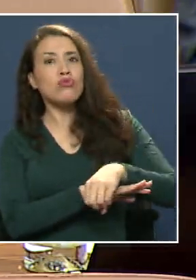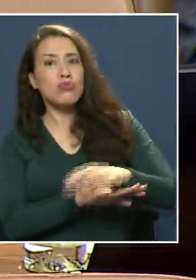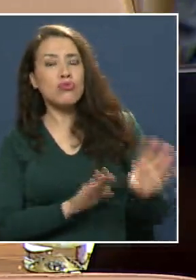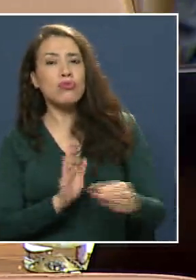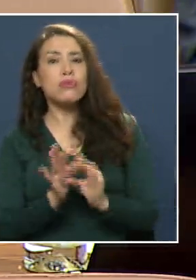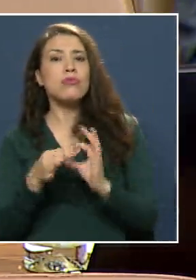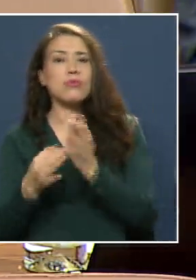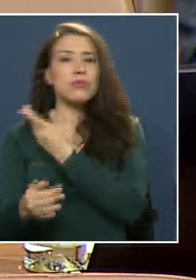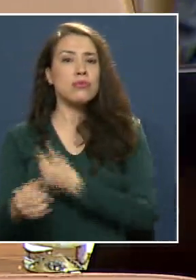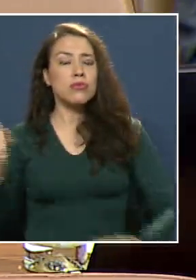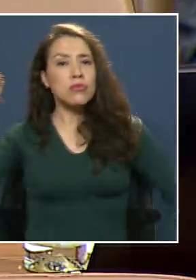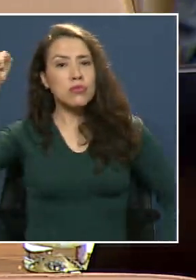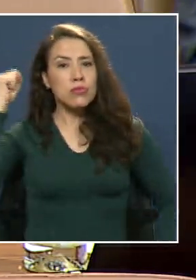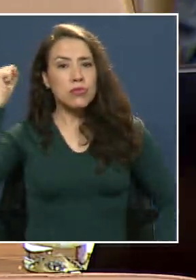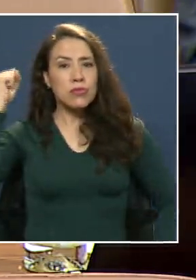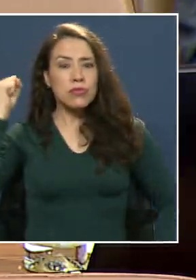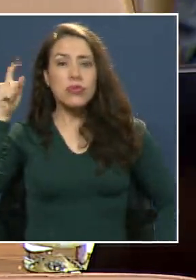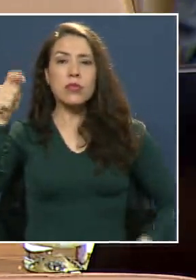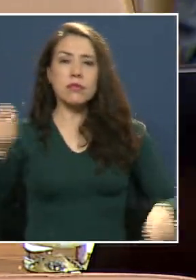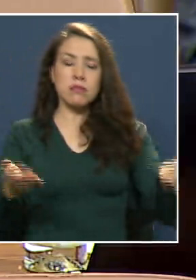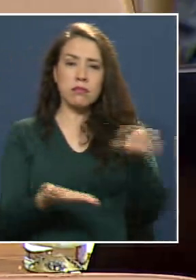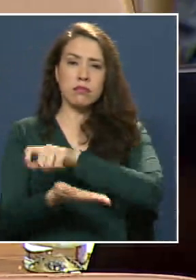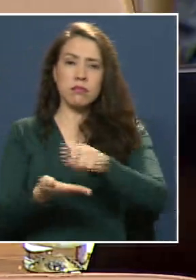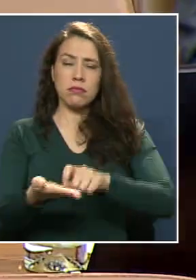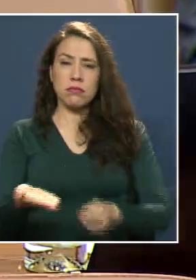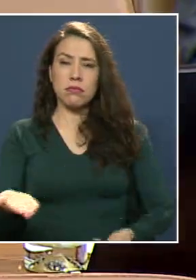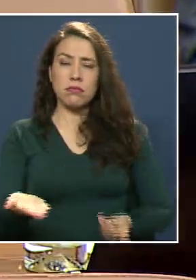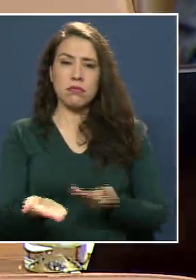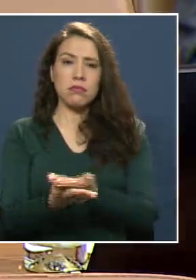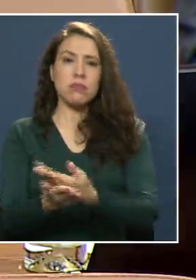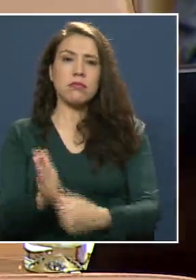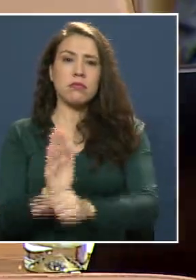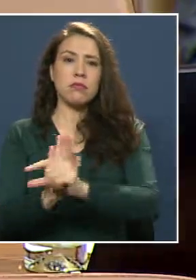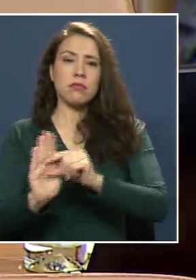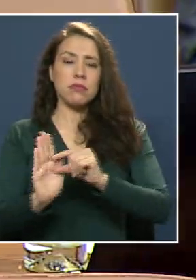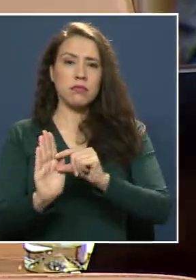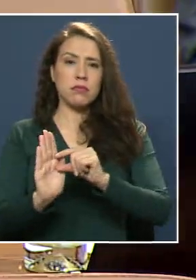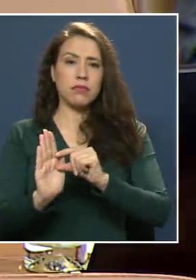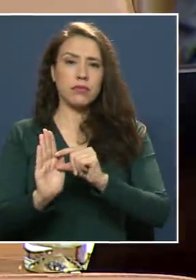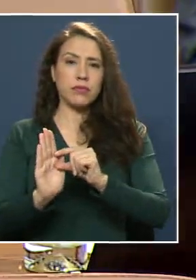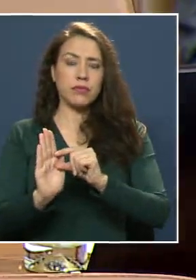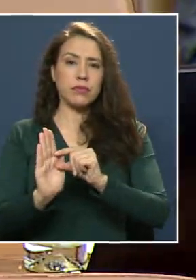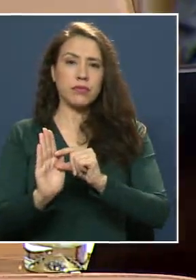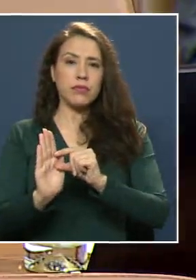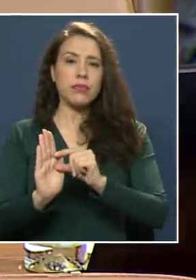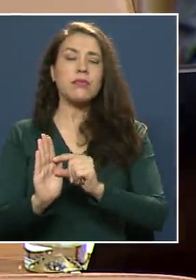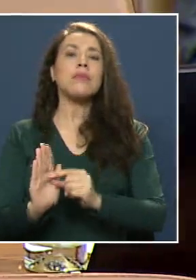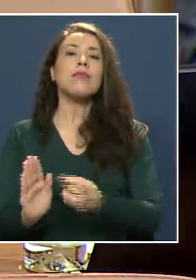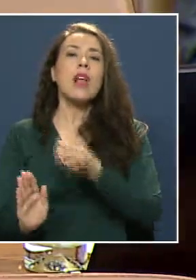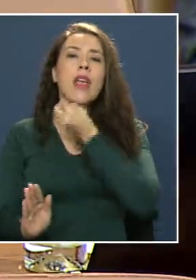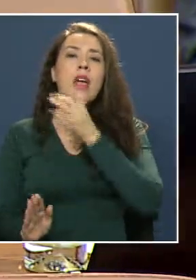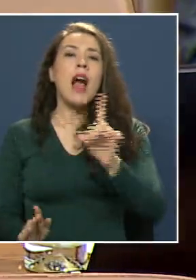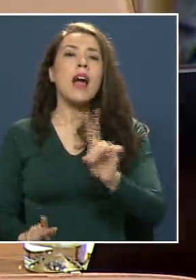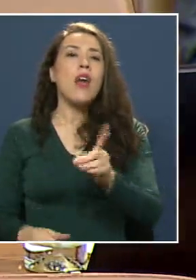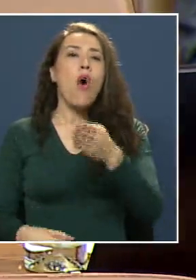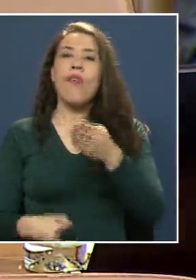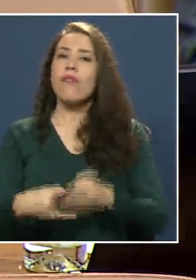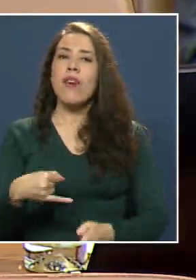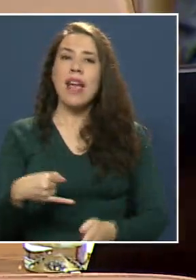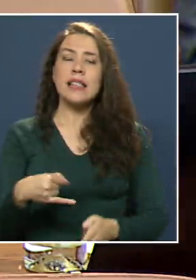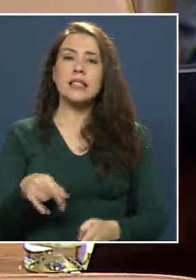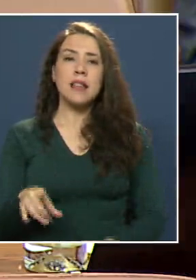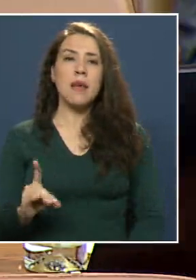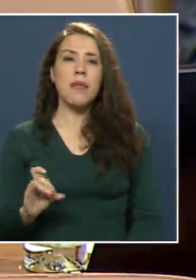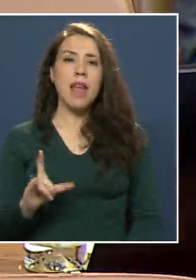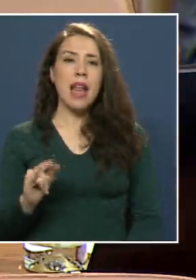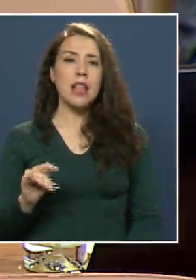al presidente Piñera, que presentó la indicación para declarar imprescriptibles estos